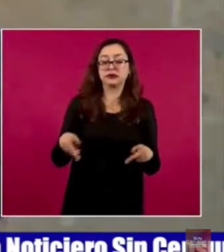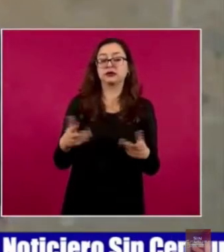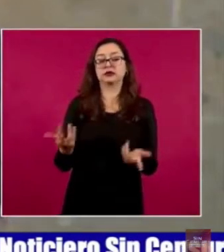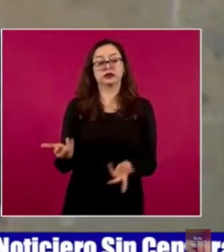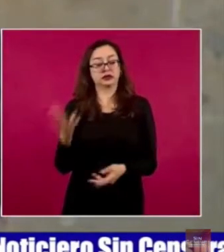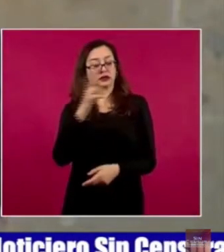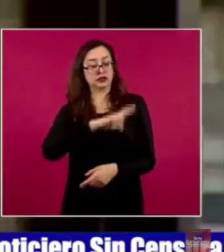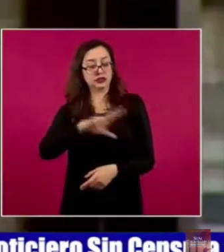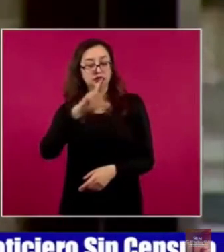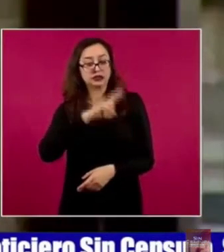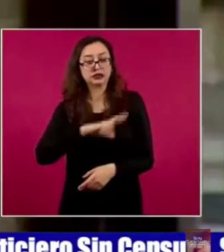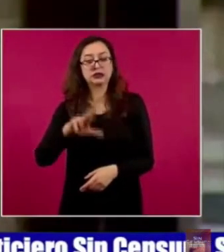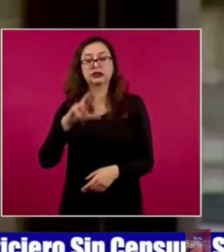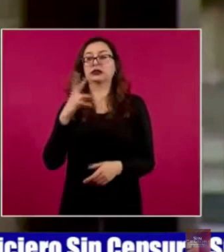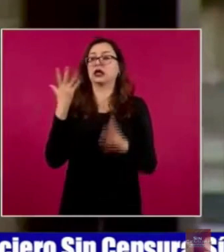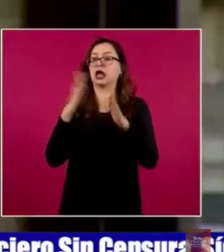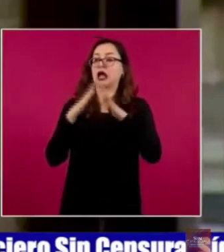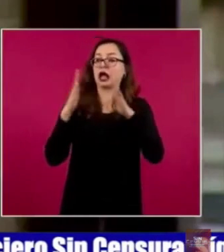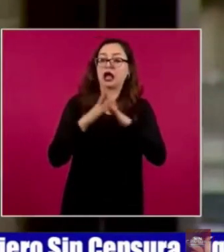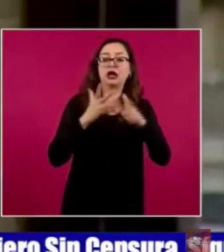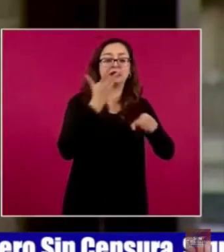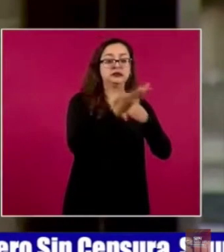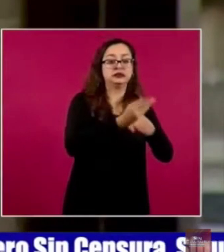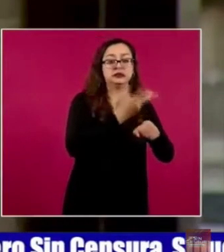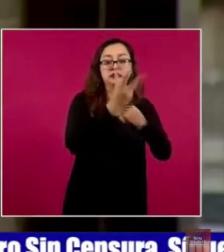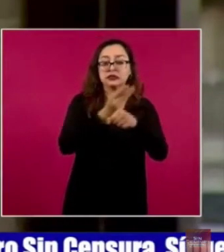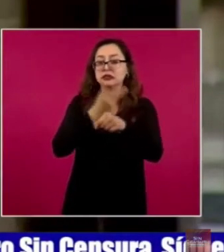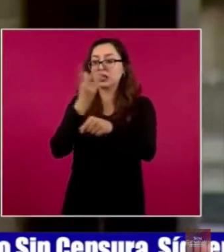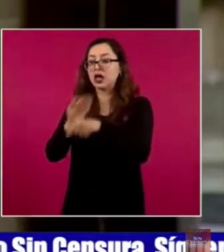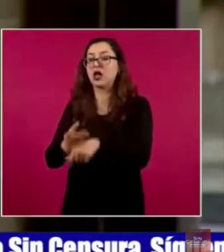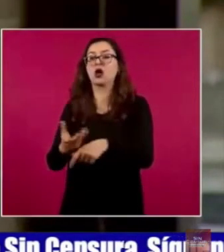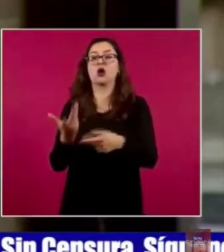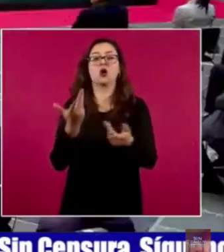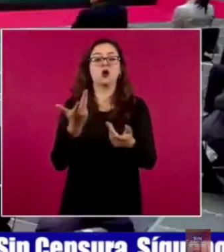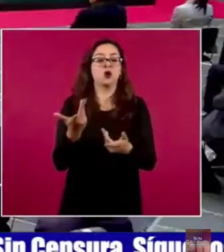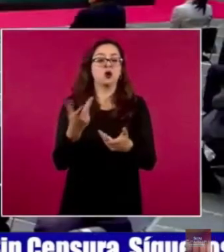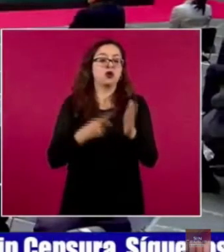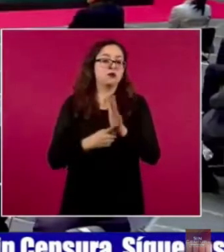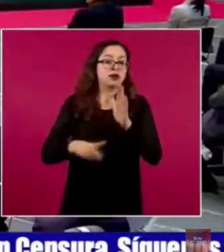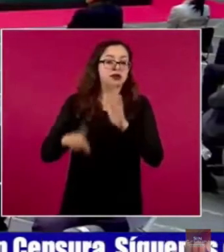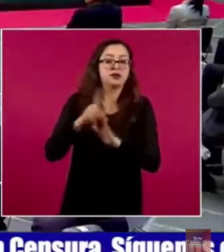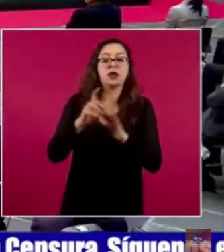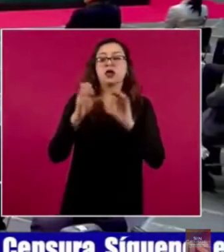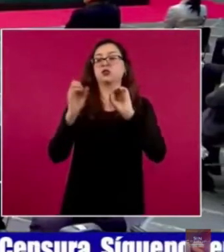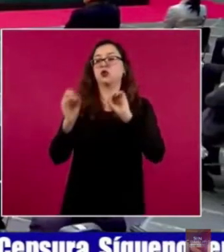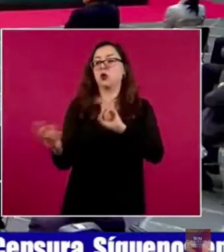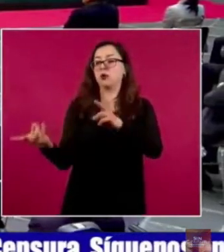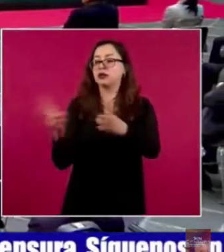hacen mejoras en casas y cuartos de vecindades,